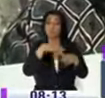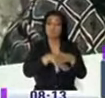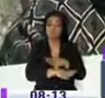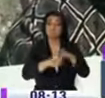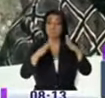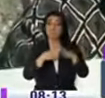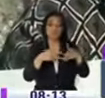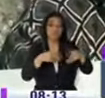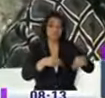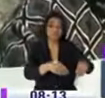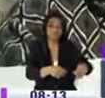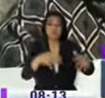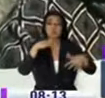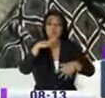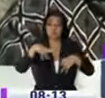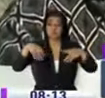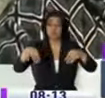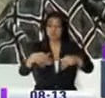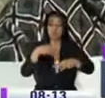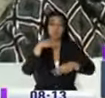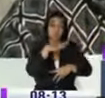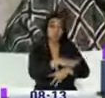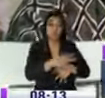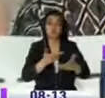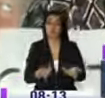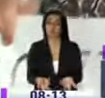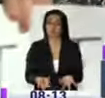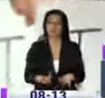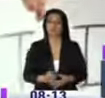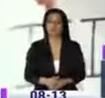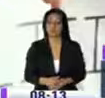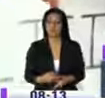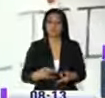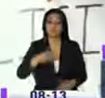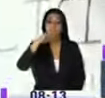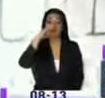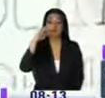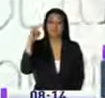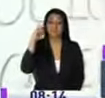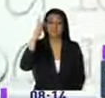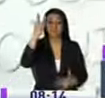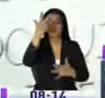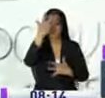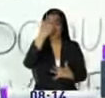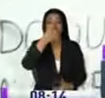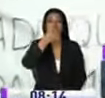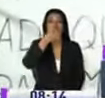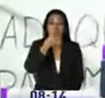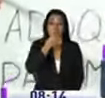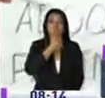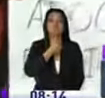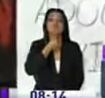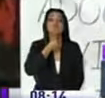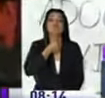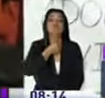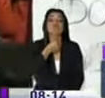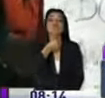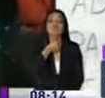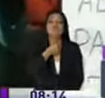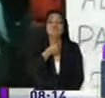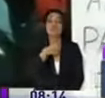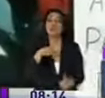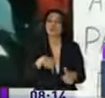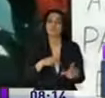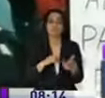ahí, el polvo entra a nuestras viviendas, los niños se nos enferman de la garganta. Y aquí tenemos